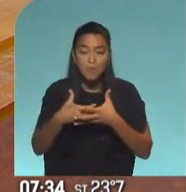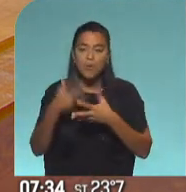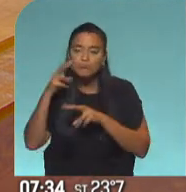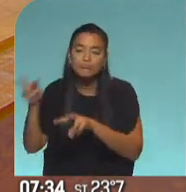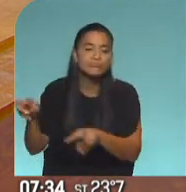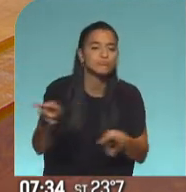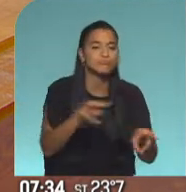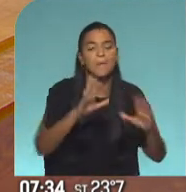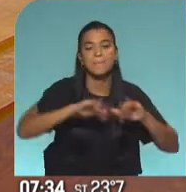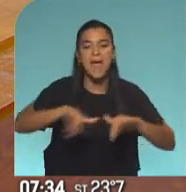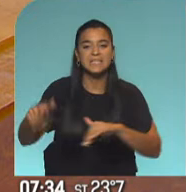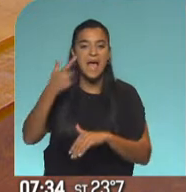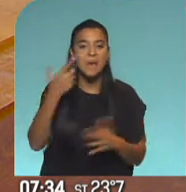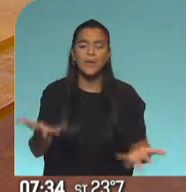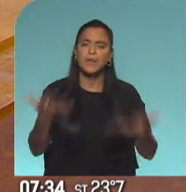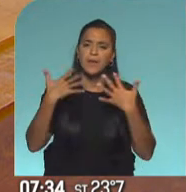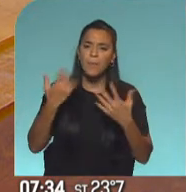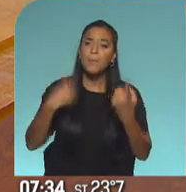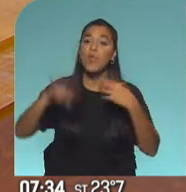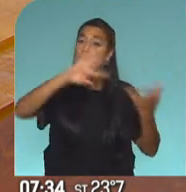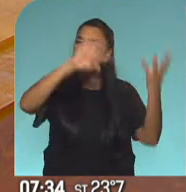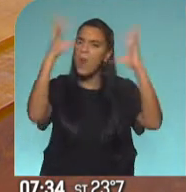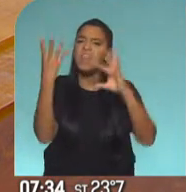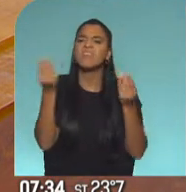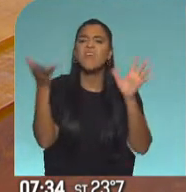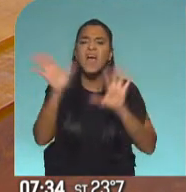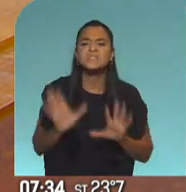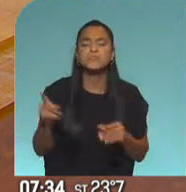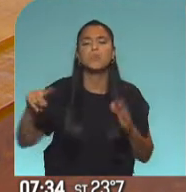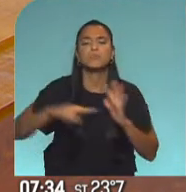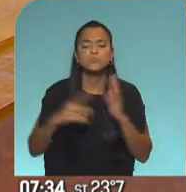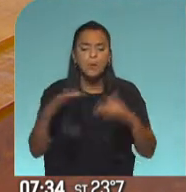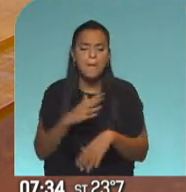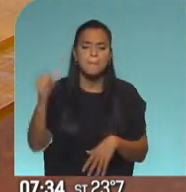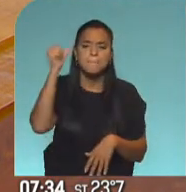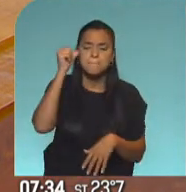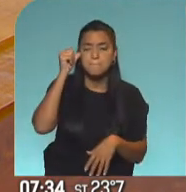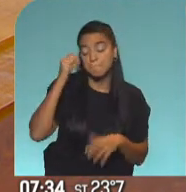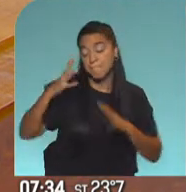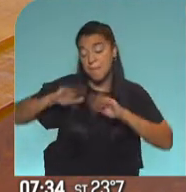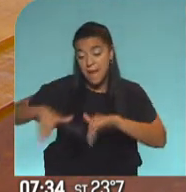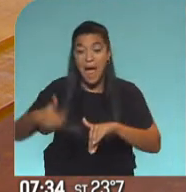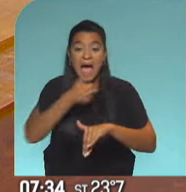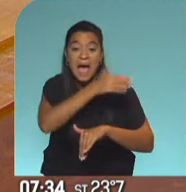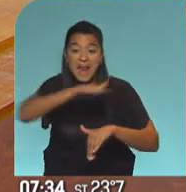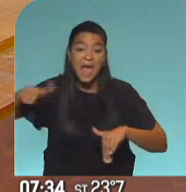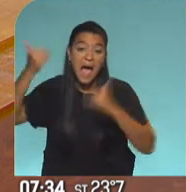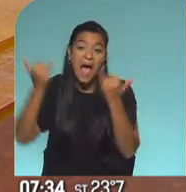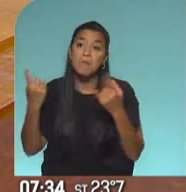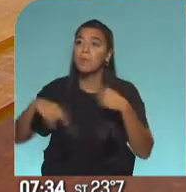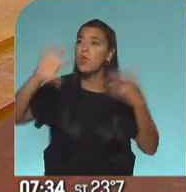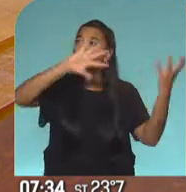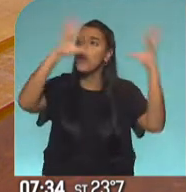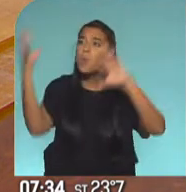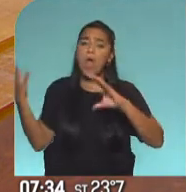las diferentes playas. A ver, ola de calor pero nublado, ¿qué hacer en una ciudad con mar básicamente cuando el cielo no acompaña para estar en